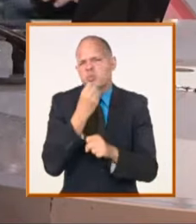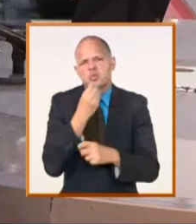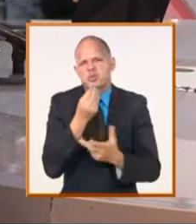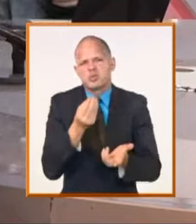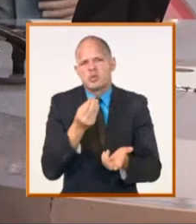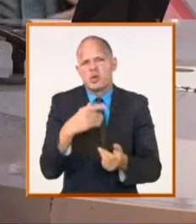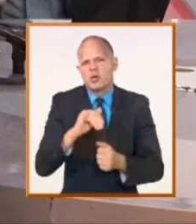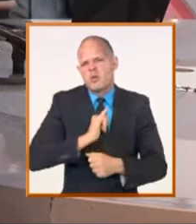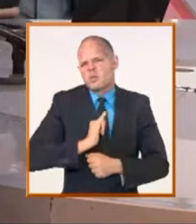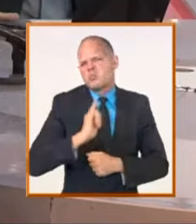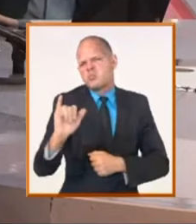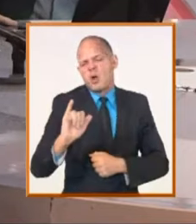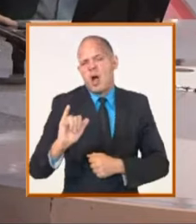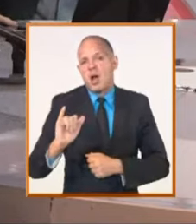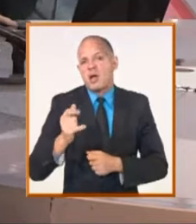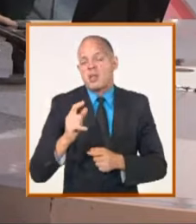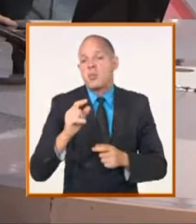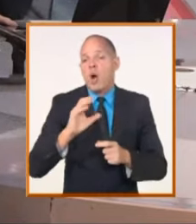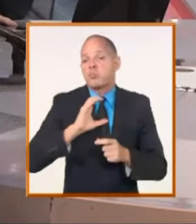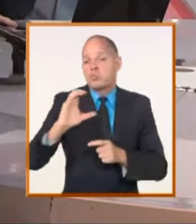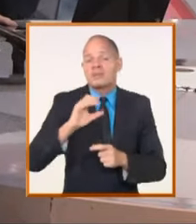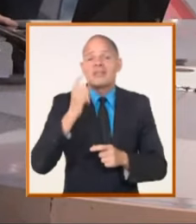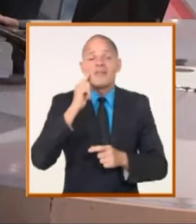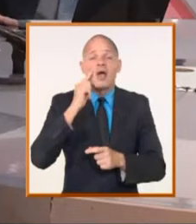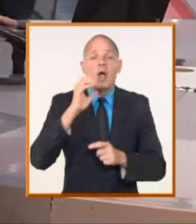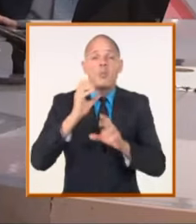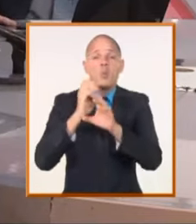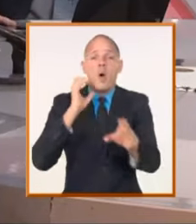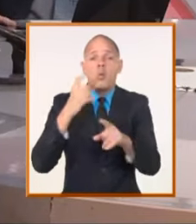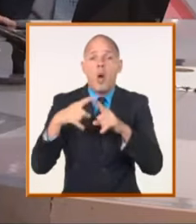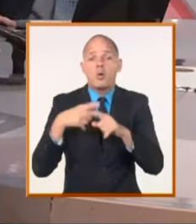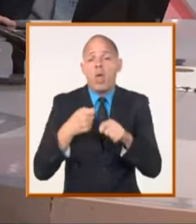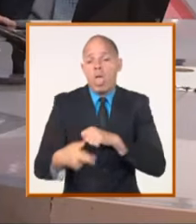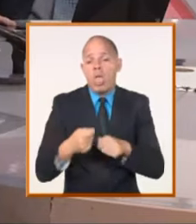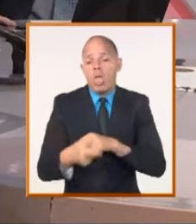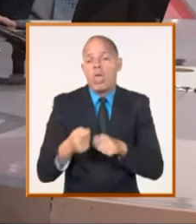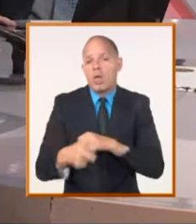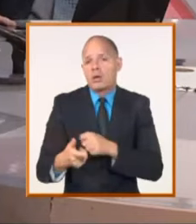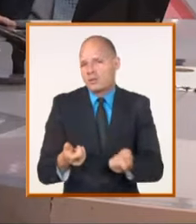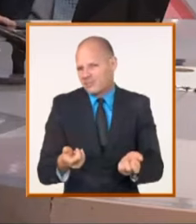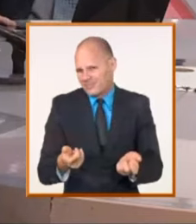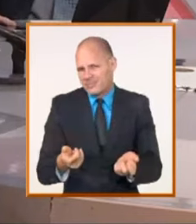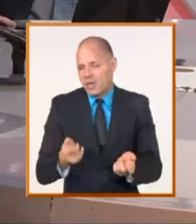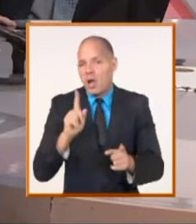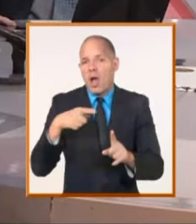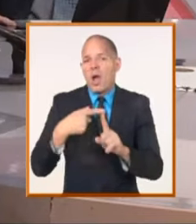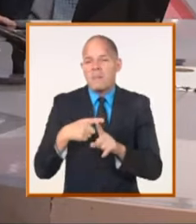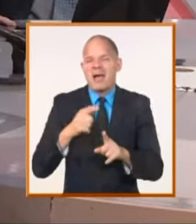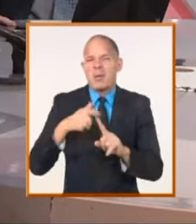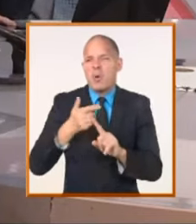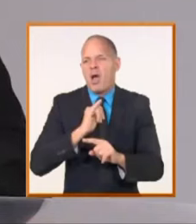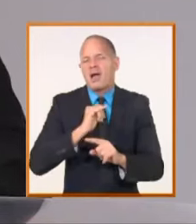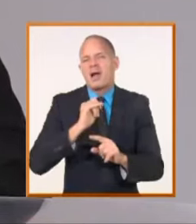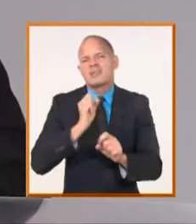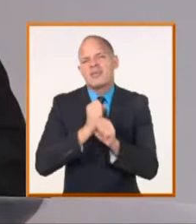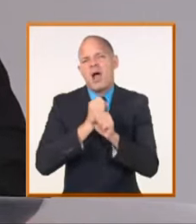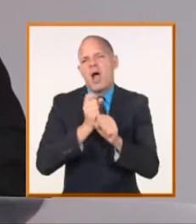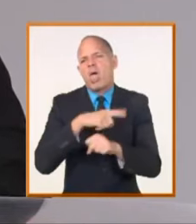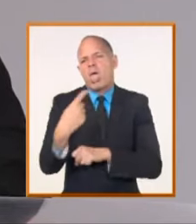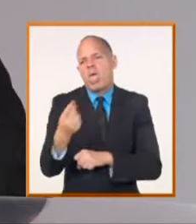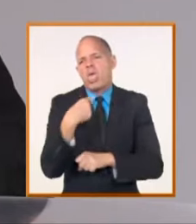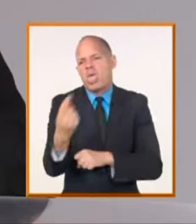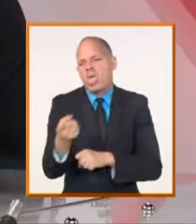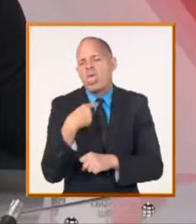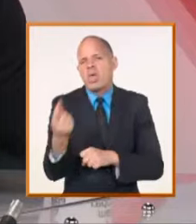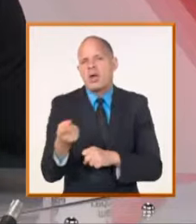de desempleo. Es un mecanismo interesante y al final, y esto es muy importante, hay una percepción de que la economía no está bien, más allá de los